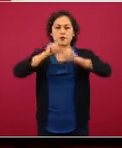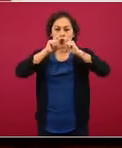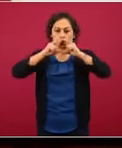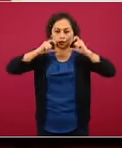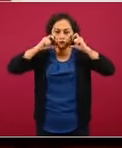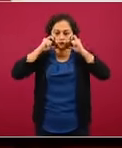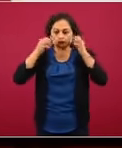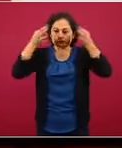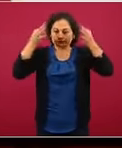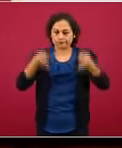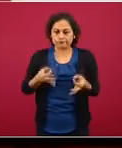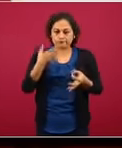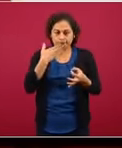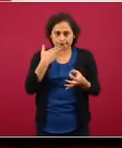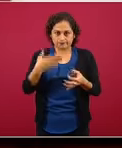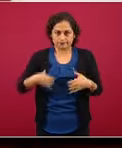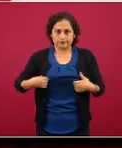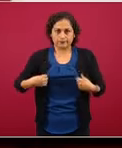utilizarlo correctamente,